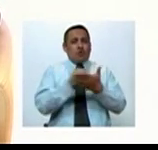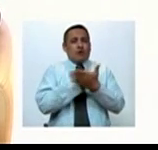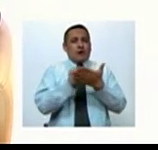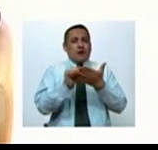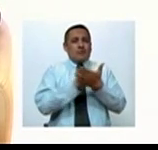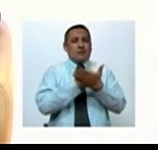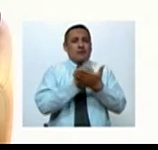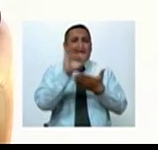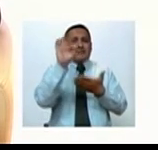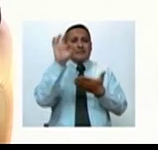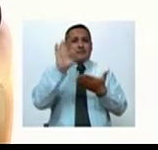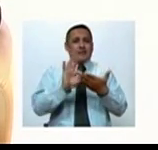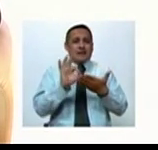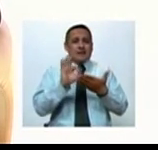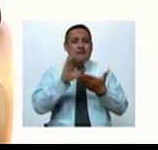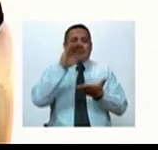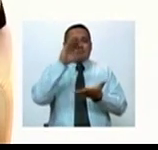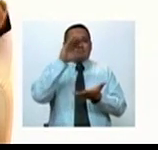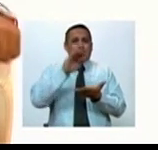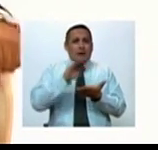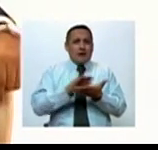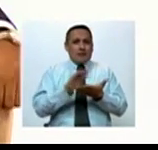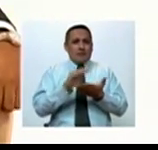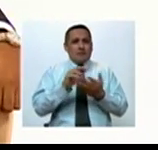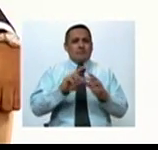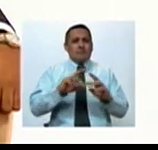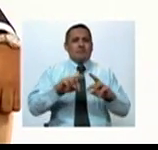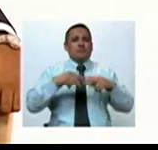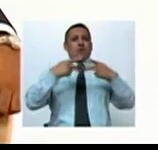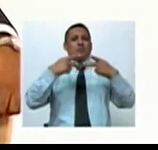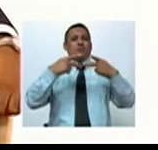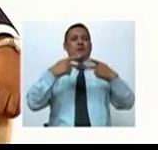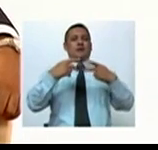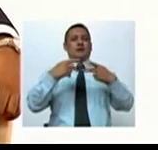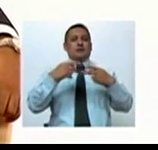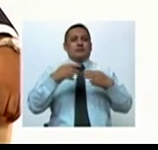intereses y te las volvían a recalcular.